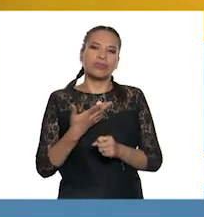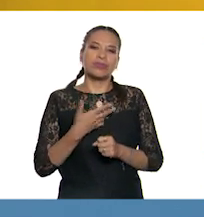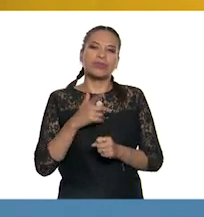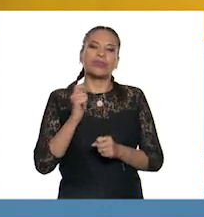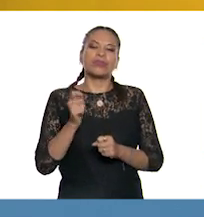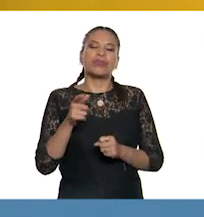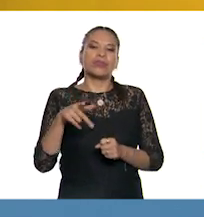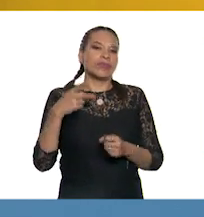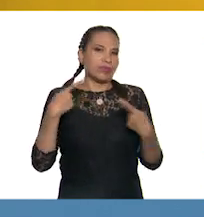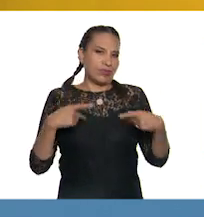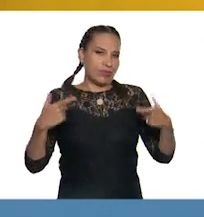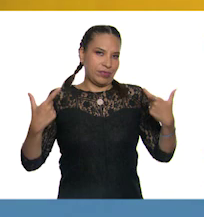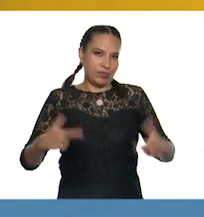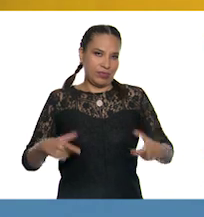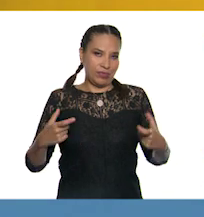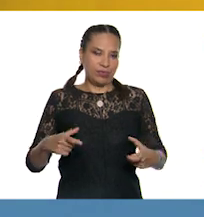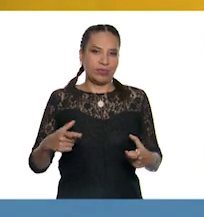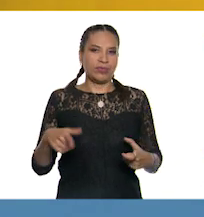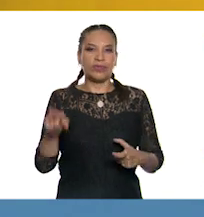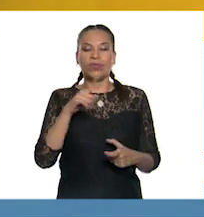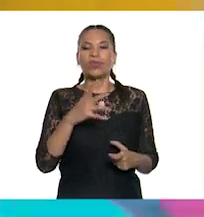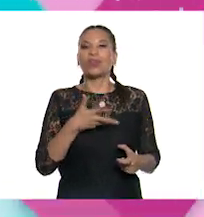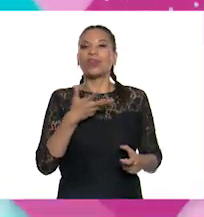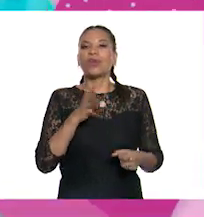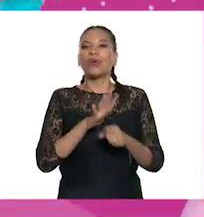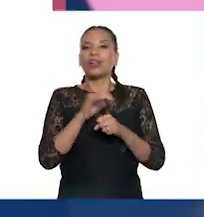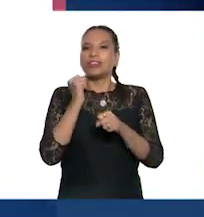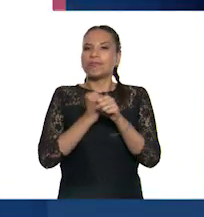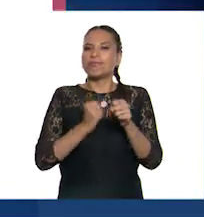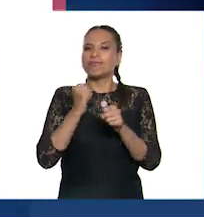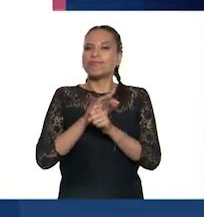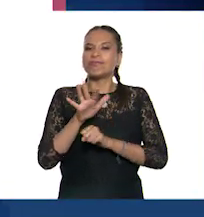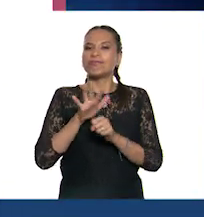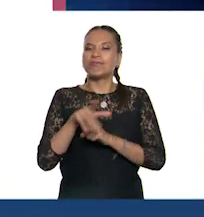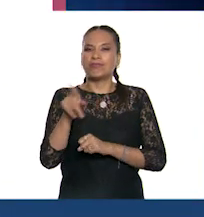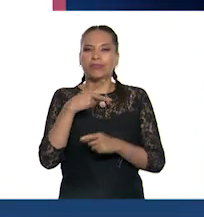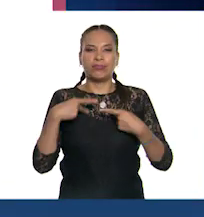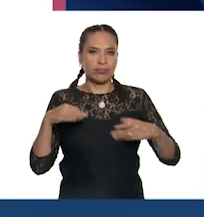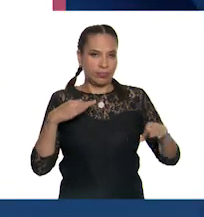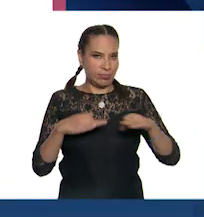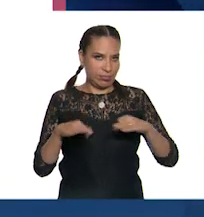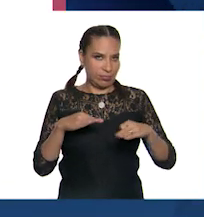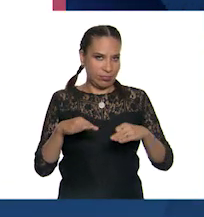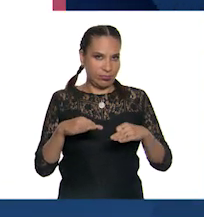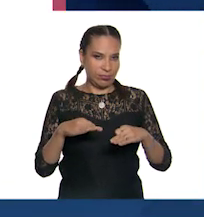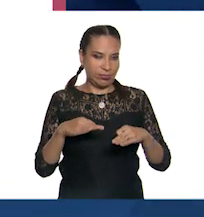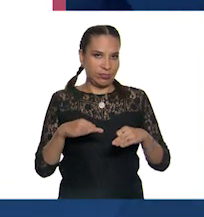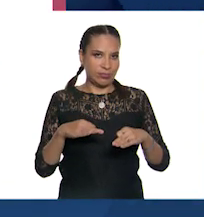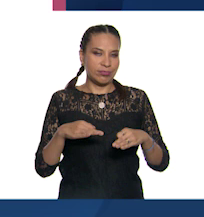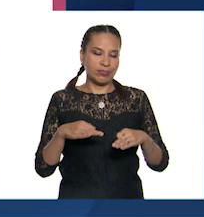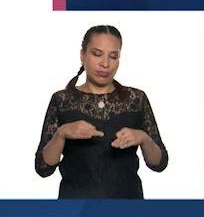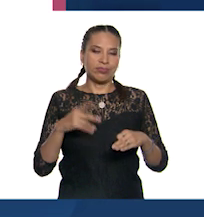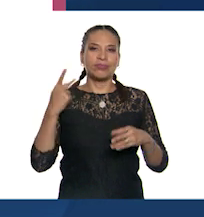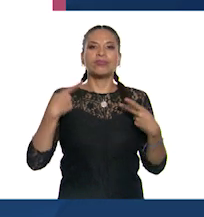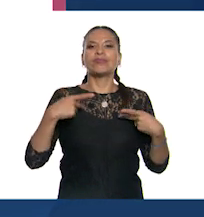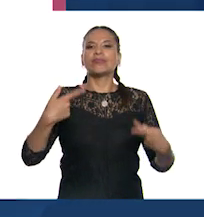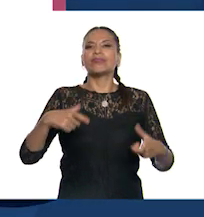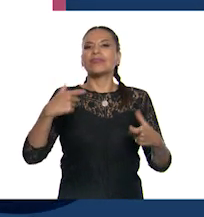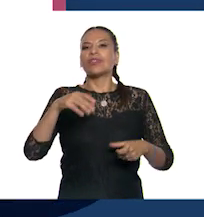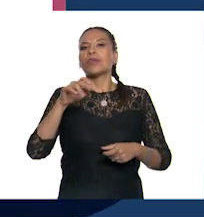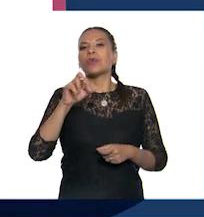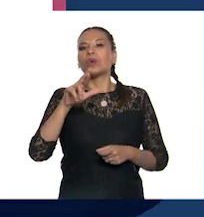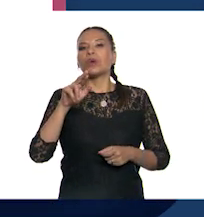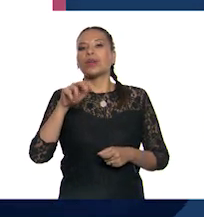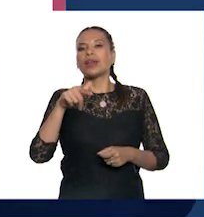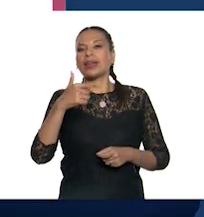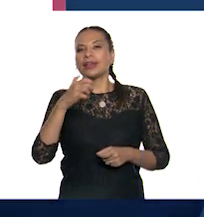clase privilegiada, de quienes solían explotar con mayor frecuencia a los trabajadores. Los burgueses